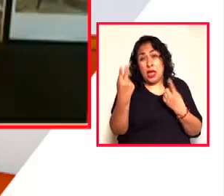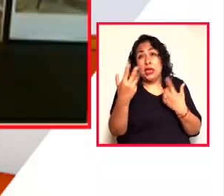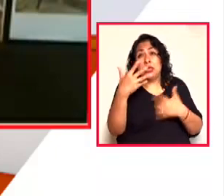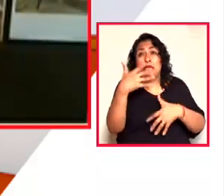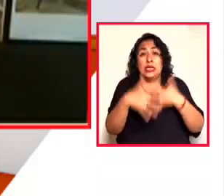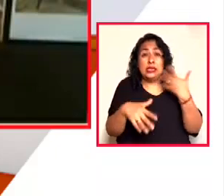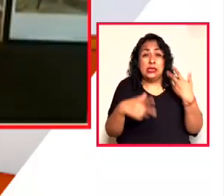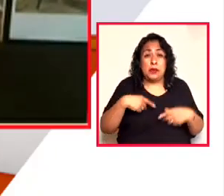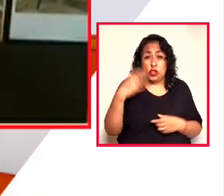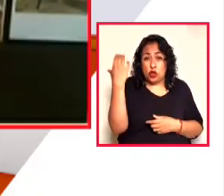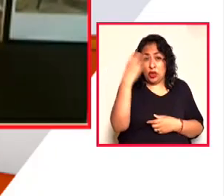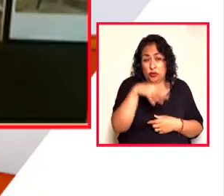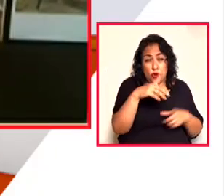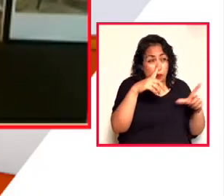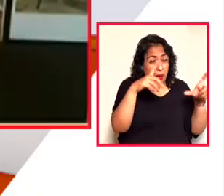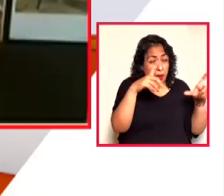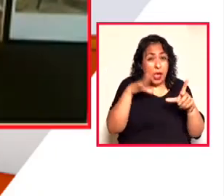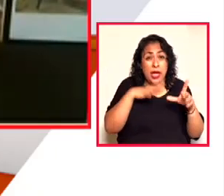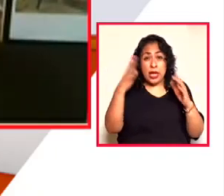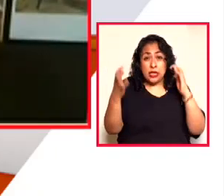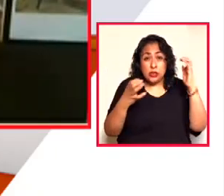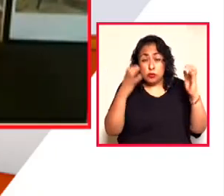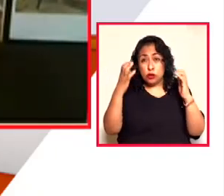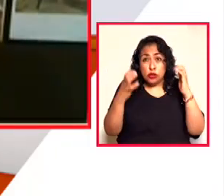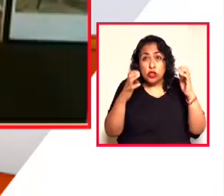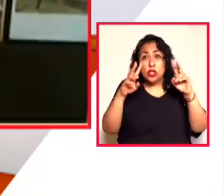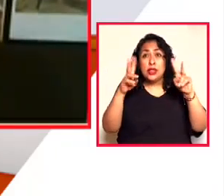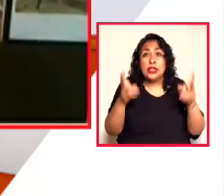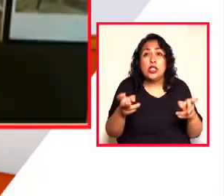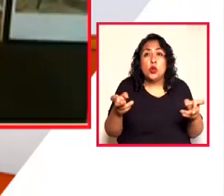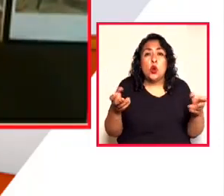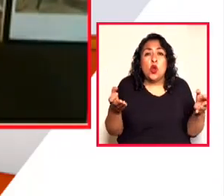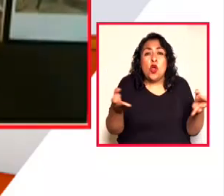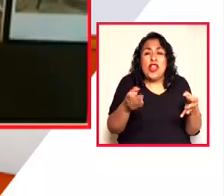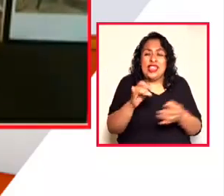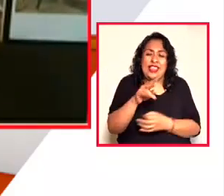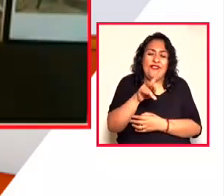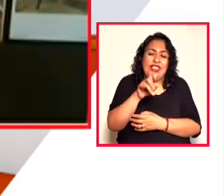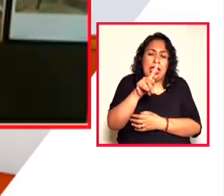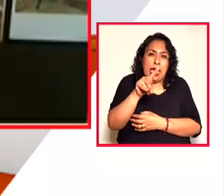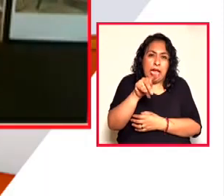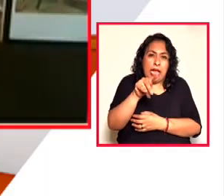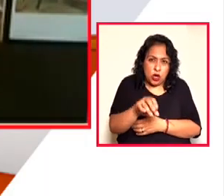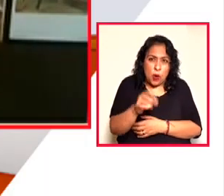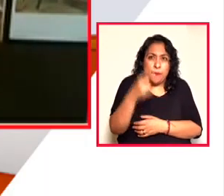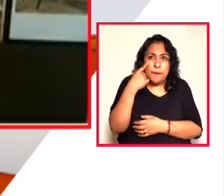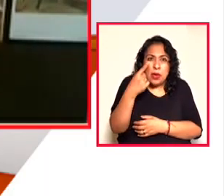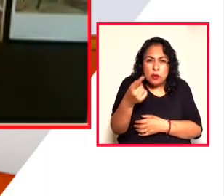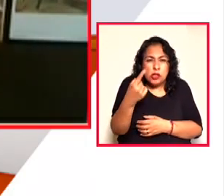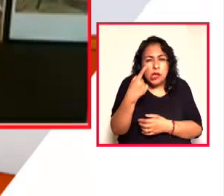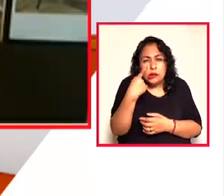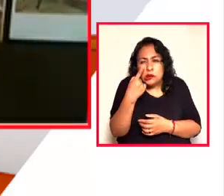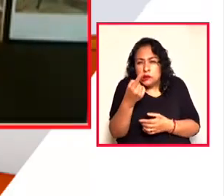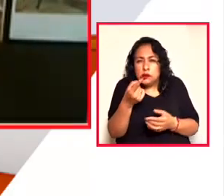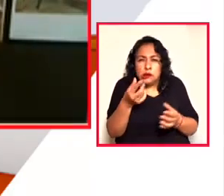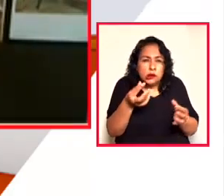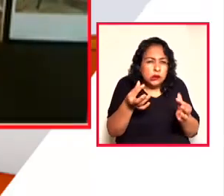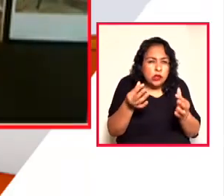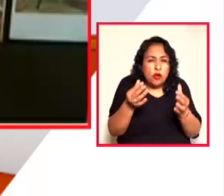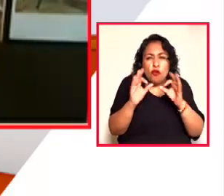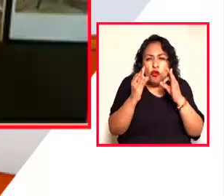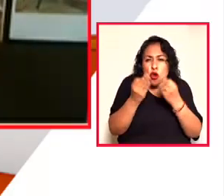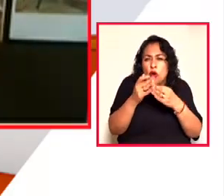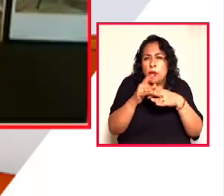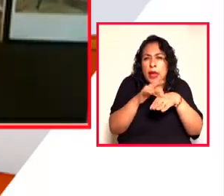distintos, se ha creado la exposición titulada Invierno, que posibilita nos acerquemos a los detalles, a las formas y las texturas de